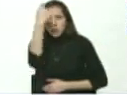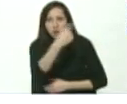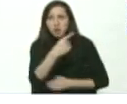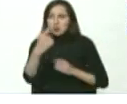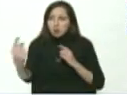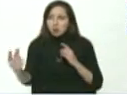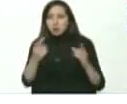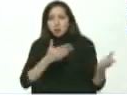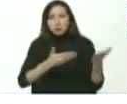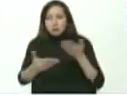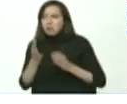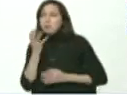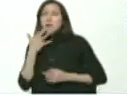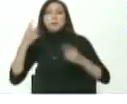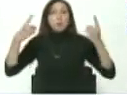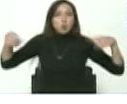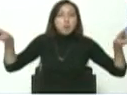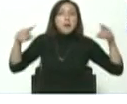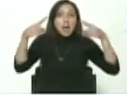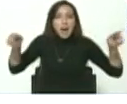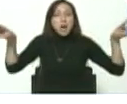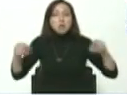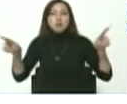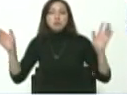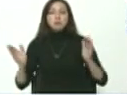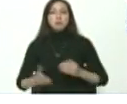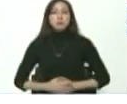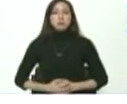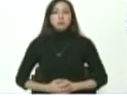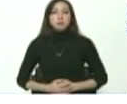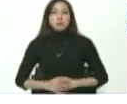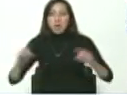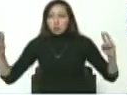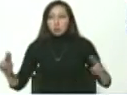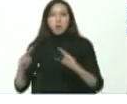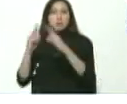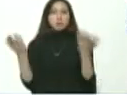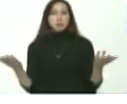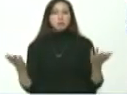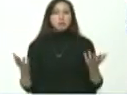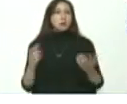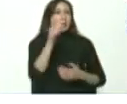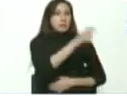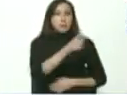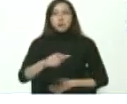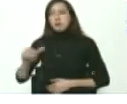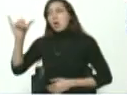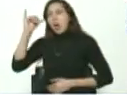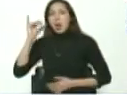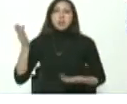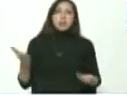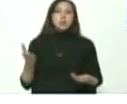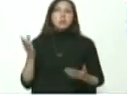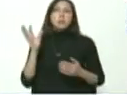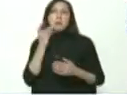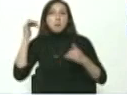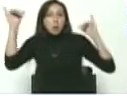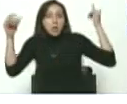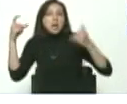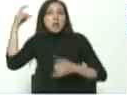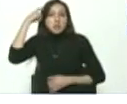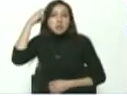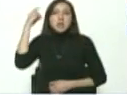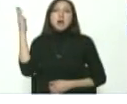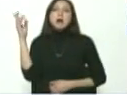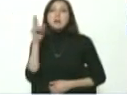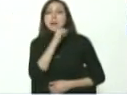alguien cumple años. Y entonces, bueno, la gente se echa un traguito, ¿verdad? O el Día de las Madres, y la